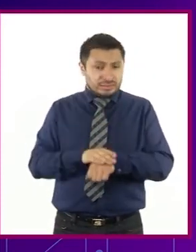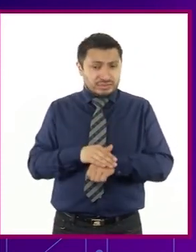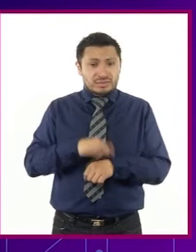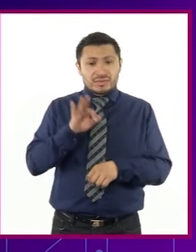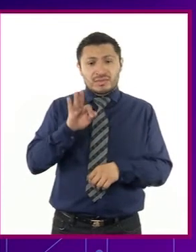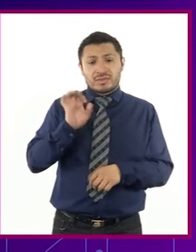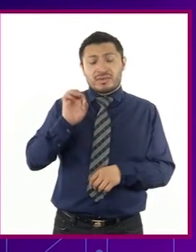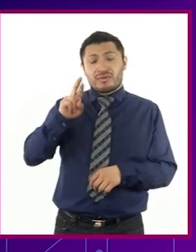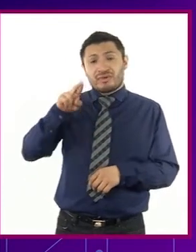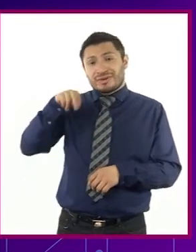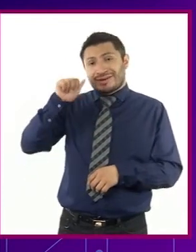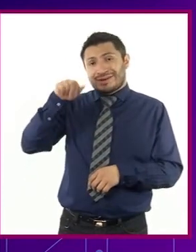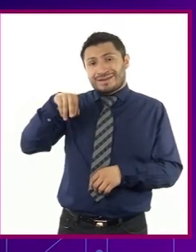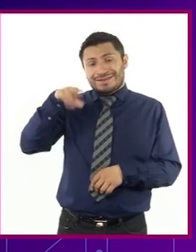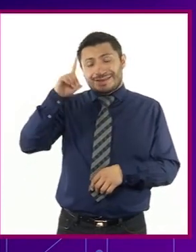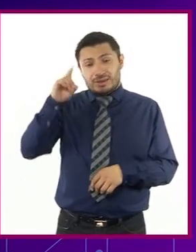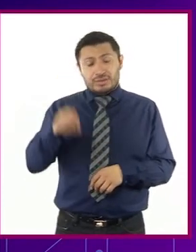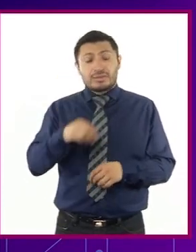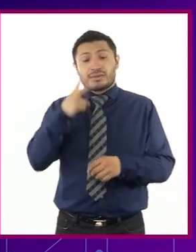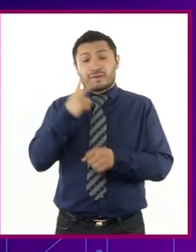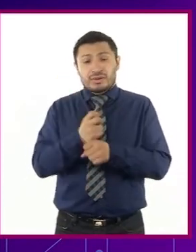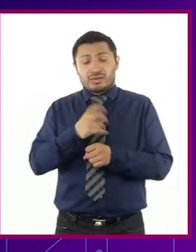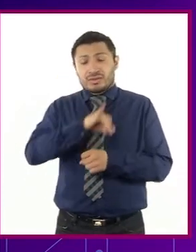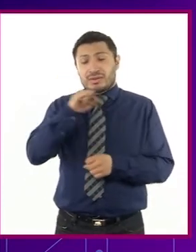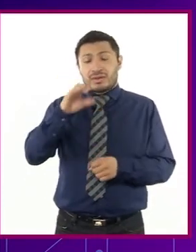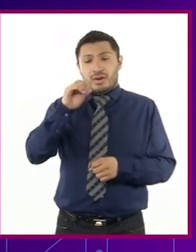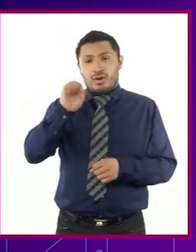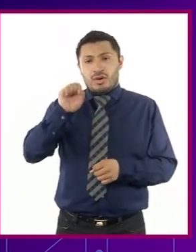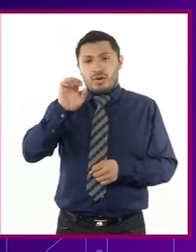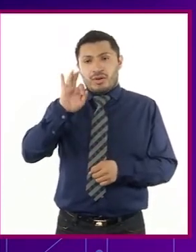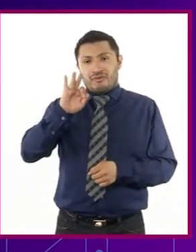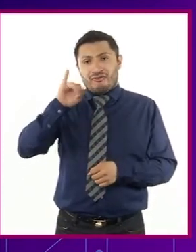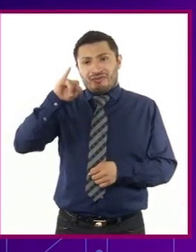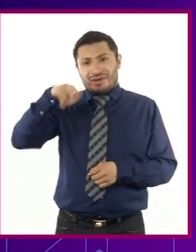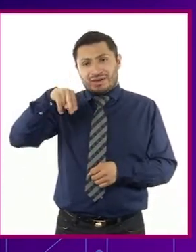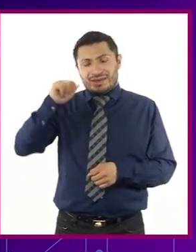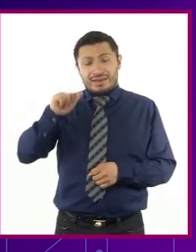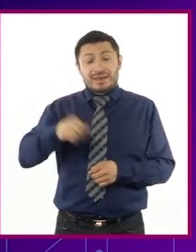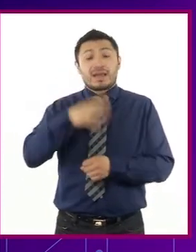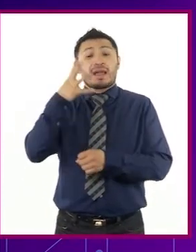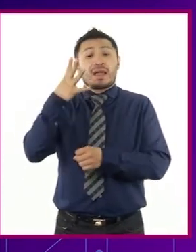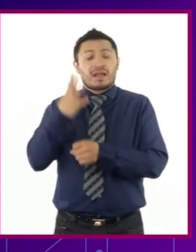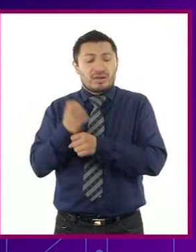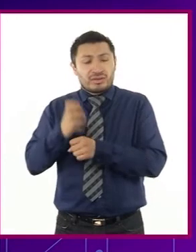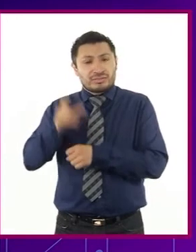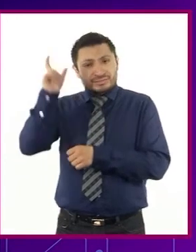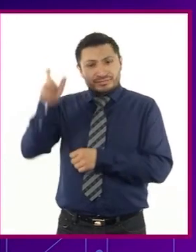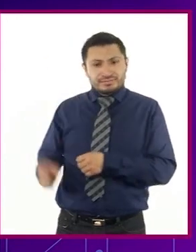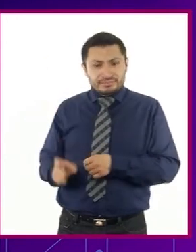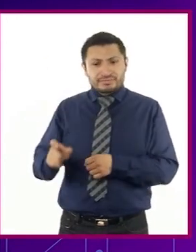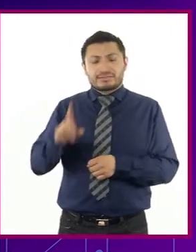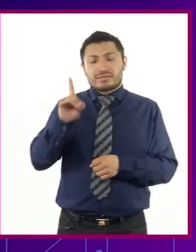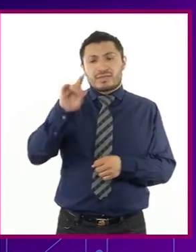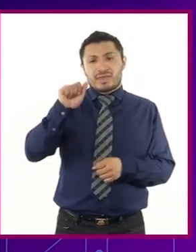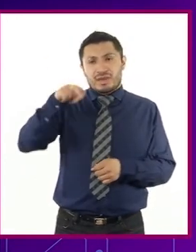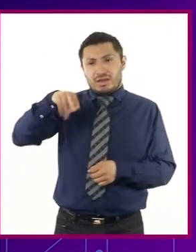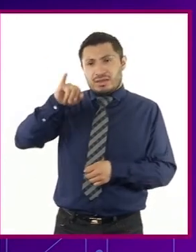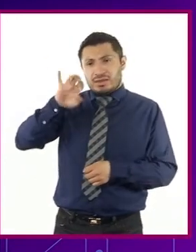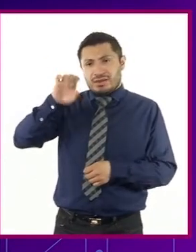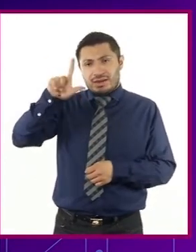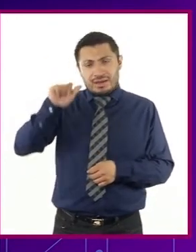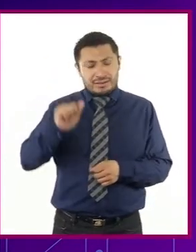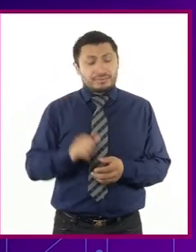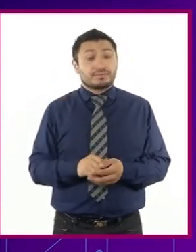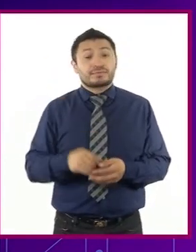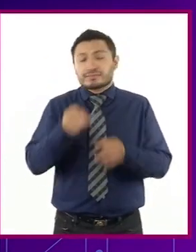columna, las puntuaciones obtenidas por Josefina. Y en la cuarta columna, el puntaje obtenido por Daniela.